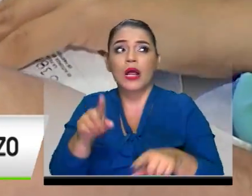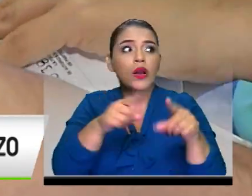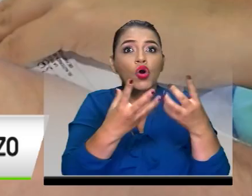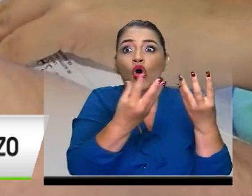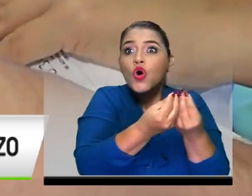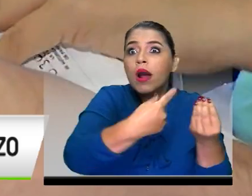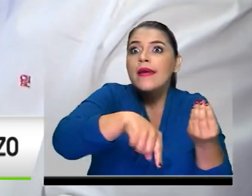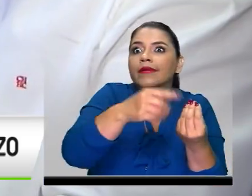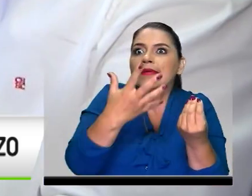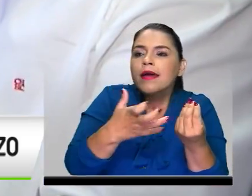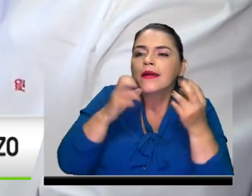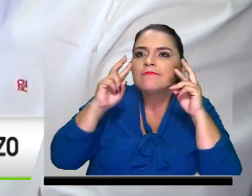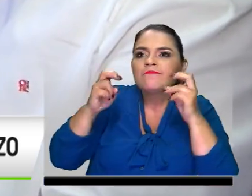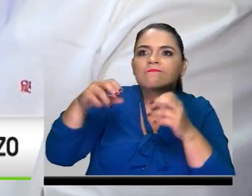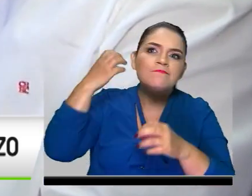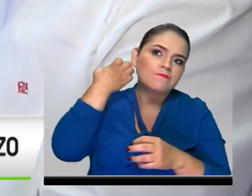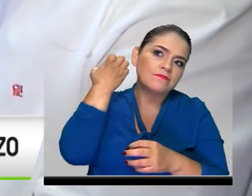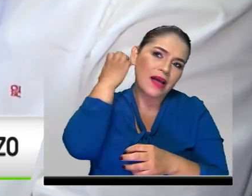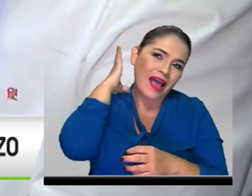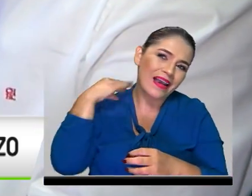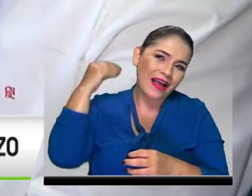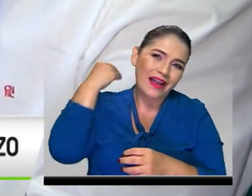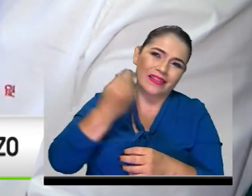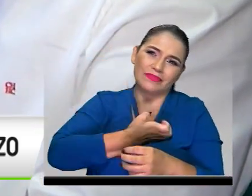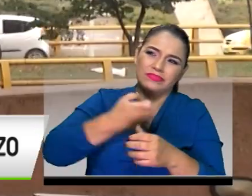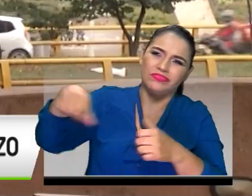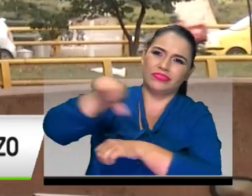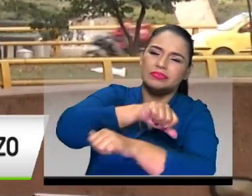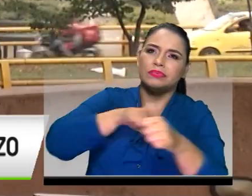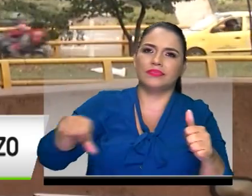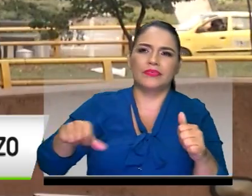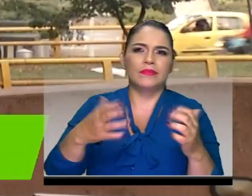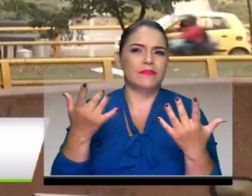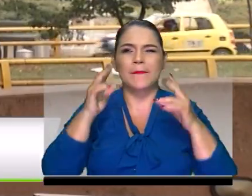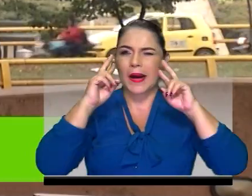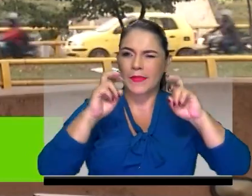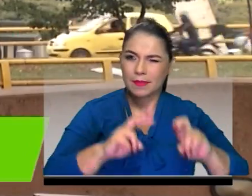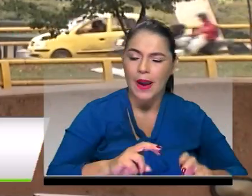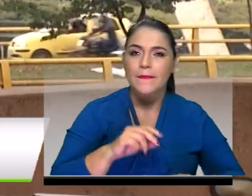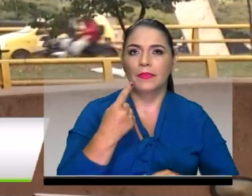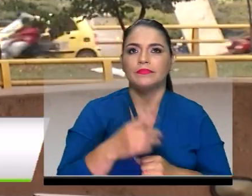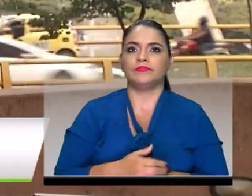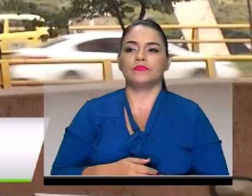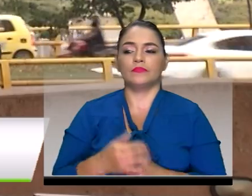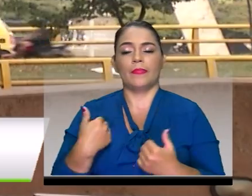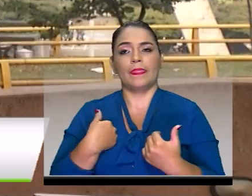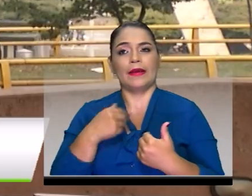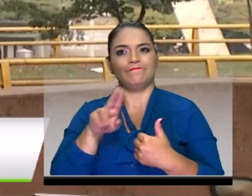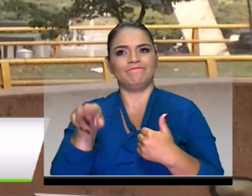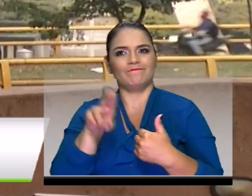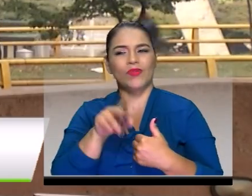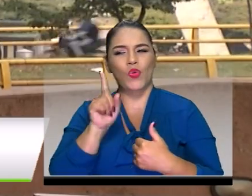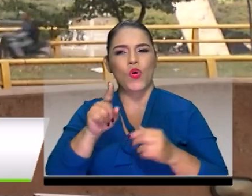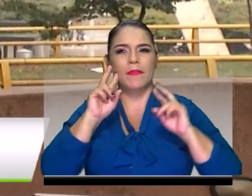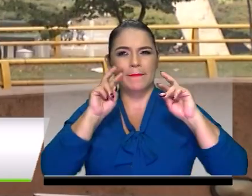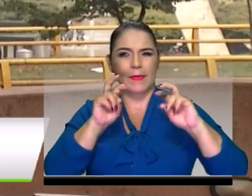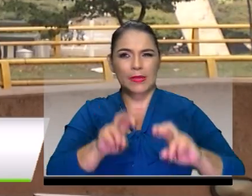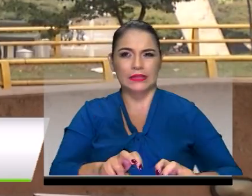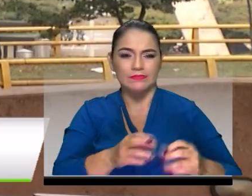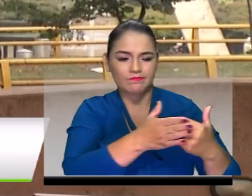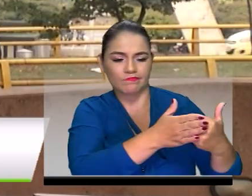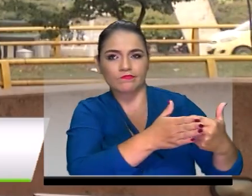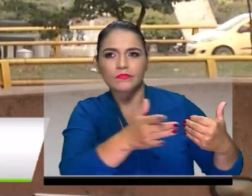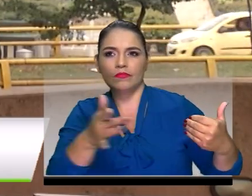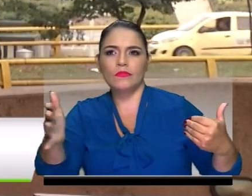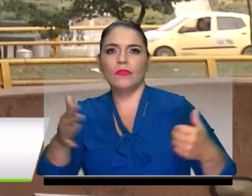de abrir investigación sobre la financiación del proceso revocatorio esta certificación se encuentra suspendida por una investigación y obviamente